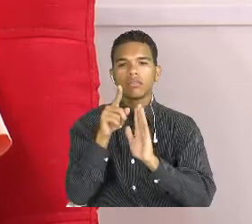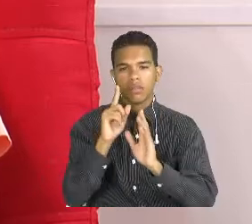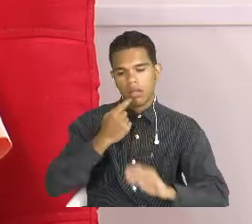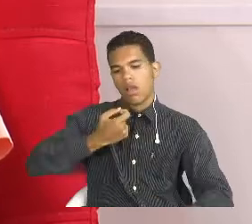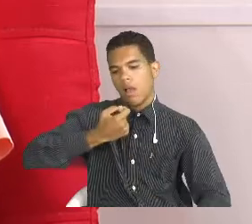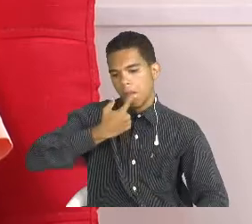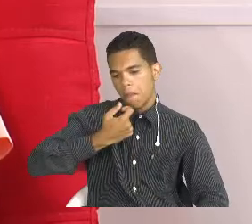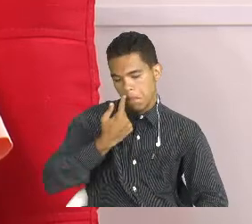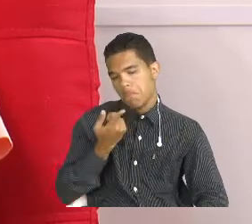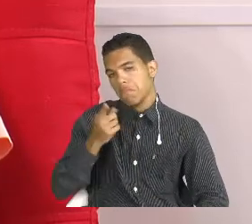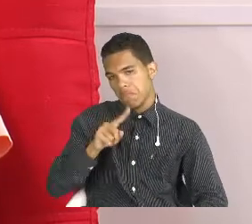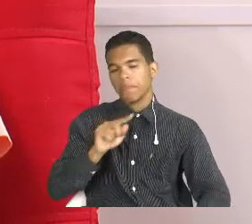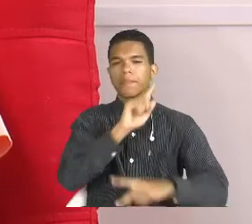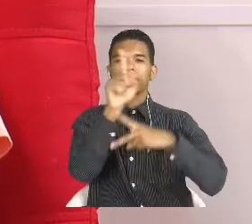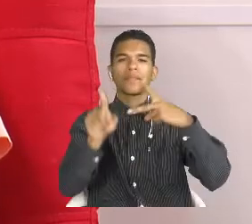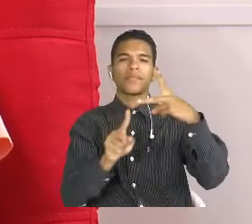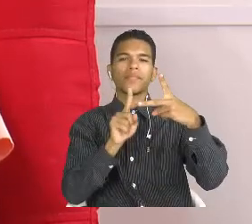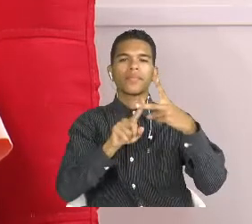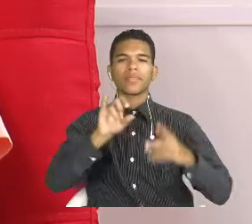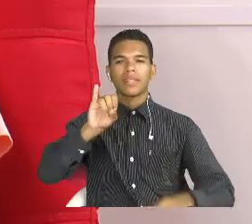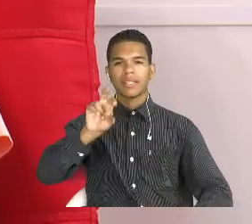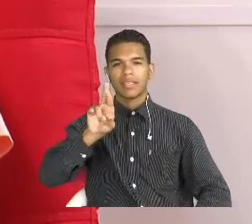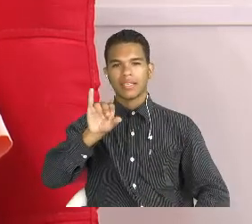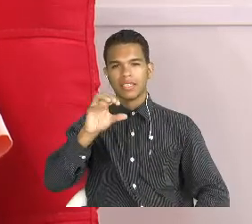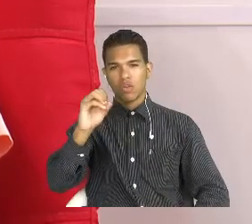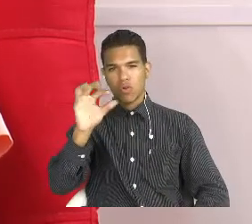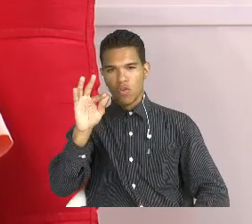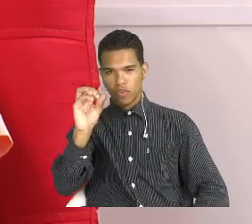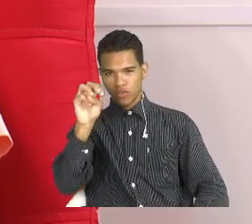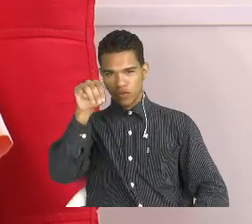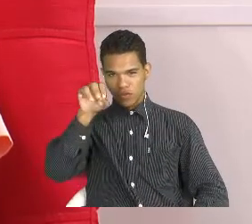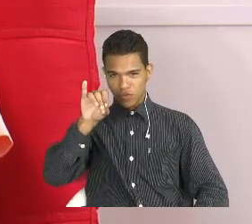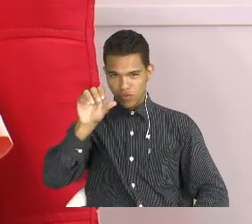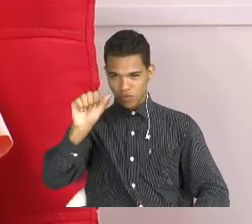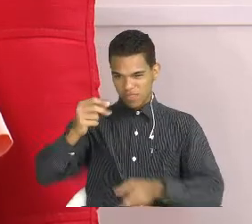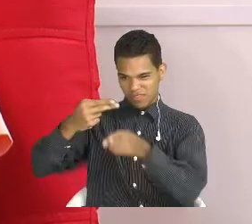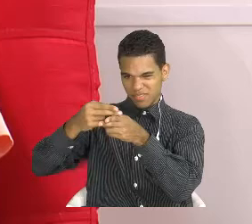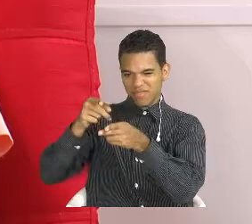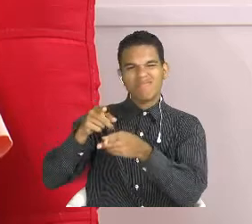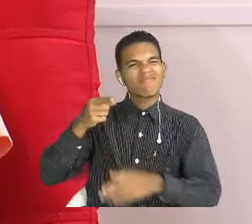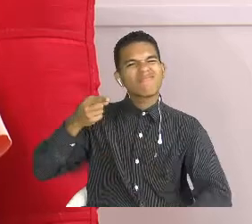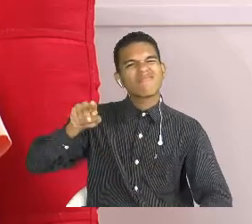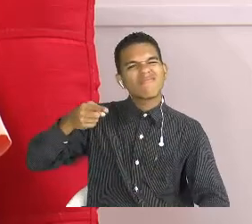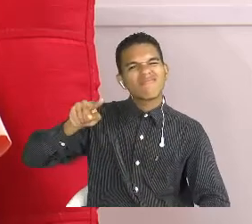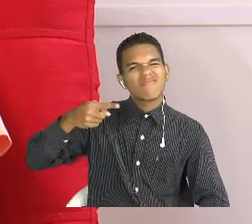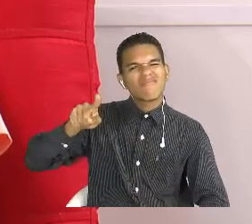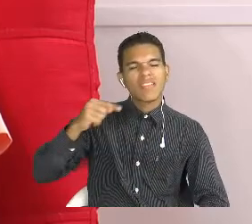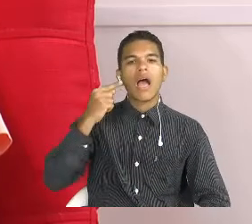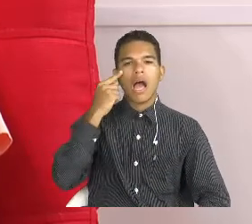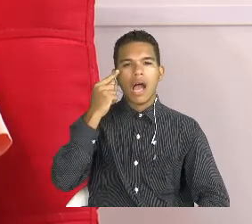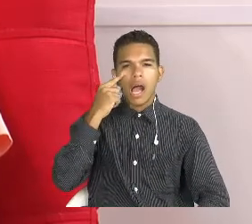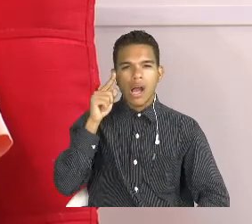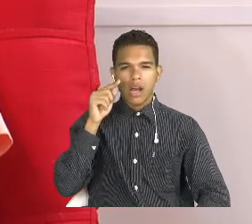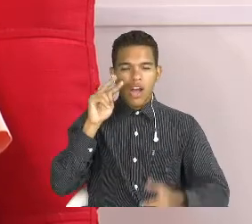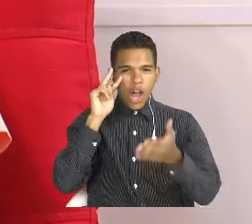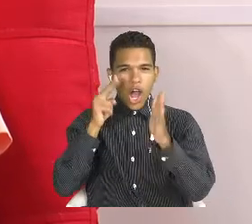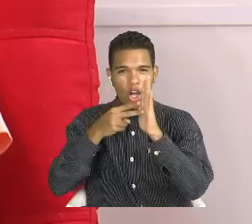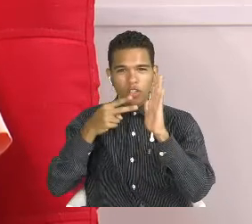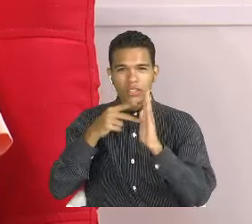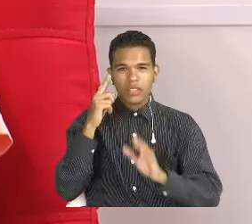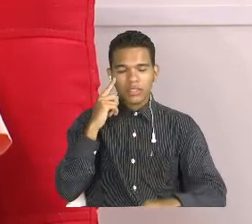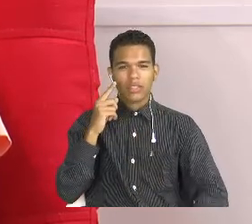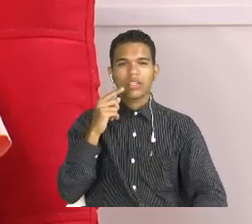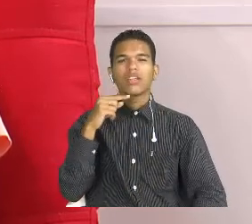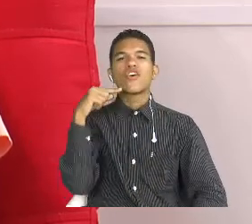la realización de unas iridotomías, se llama eso. Las iridotomías son unas ventanas que se realizan con láser en el iris, a nivel